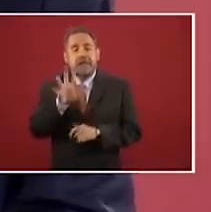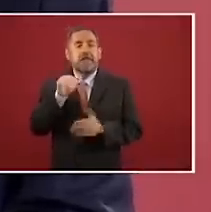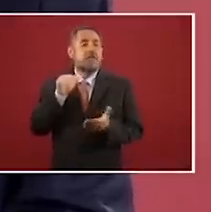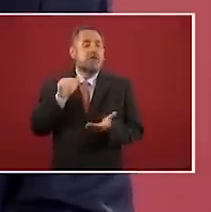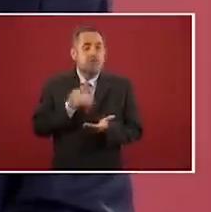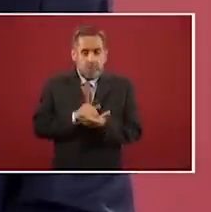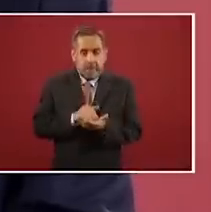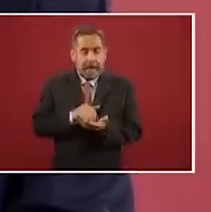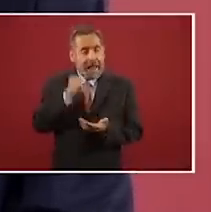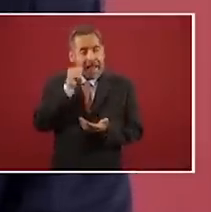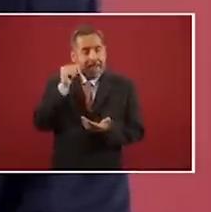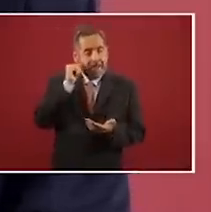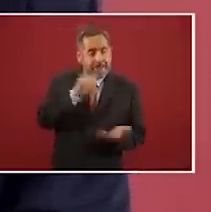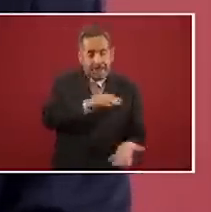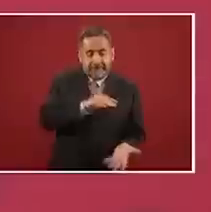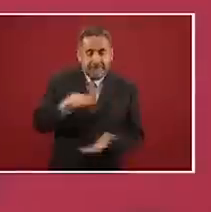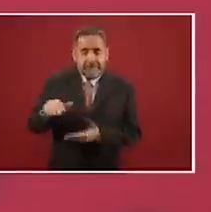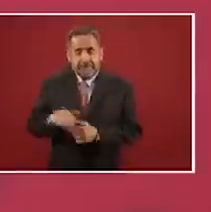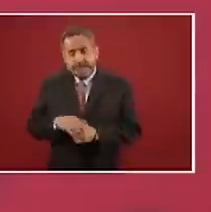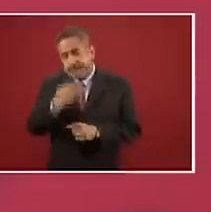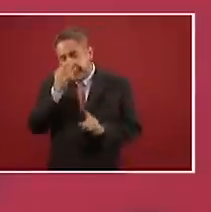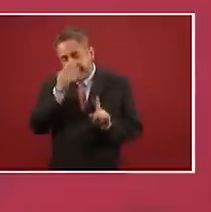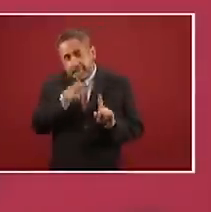1,735,000 barriles que se extrayeron ayer, solo 10,000